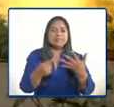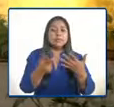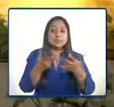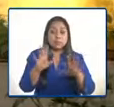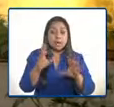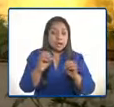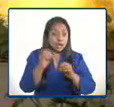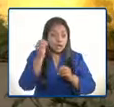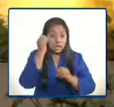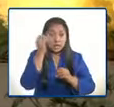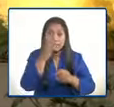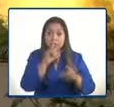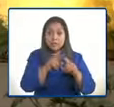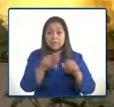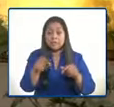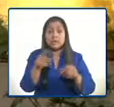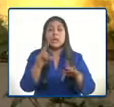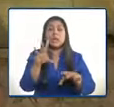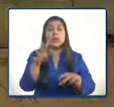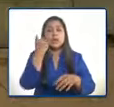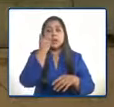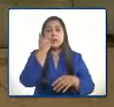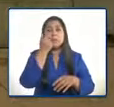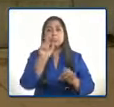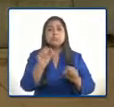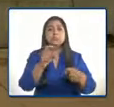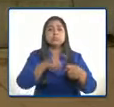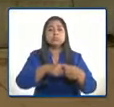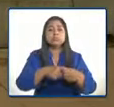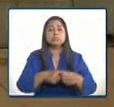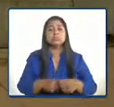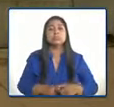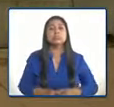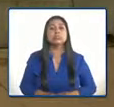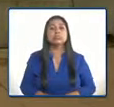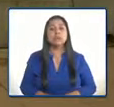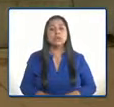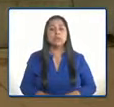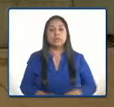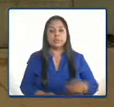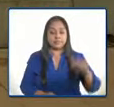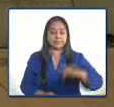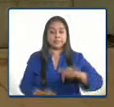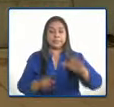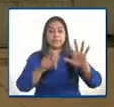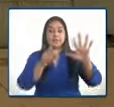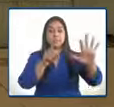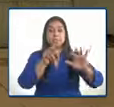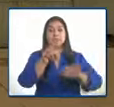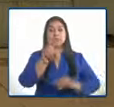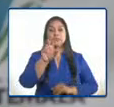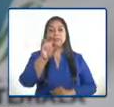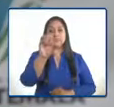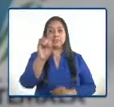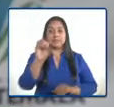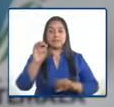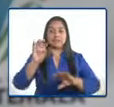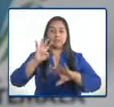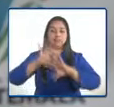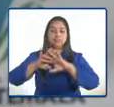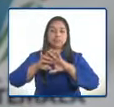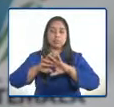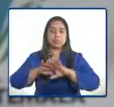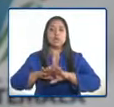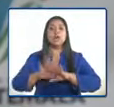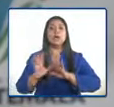habilitó para poder vacunarlos a ellos. Bueno, actualmente tenemos 620 jóvenes privados de libertad, 80